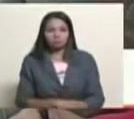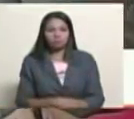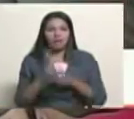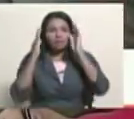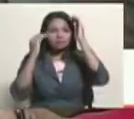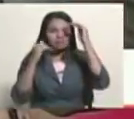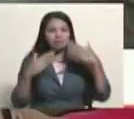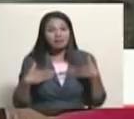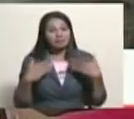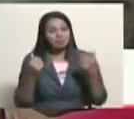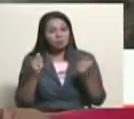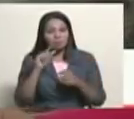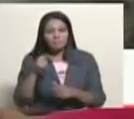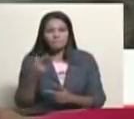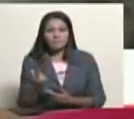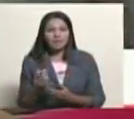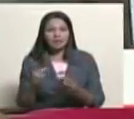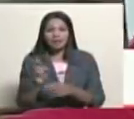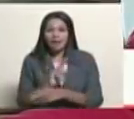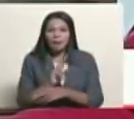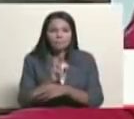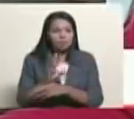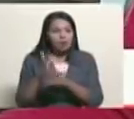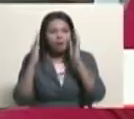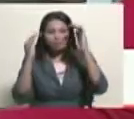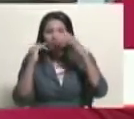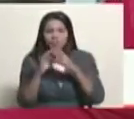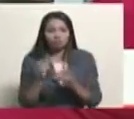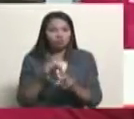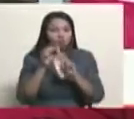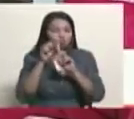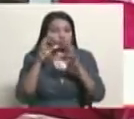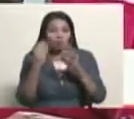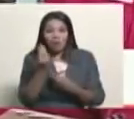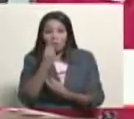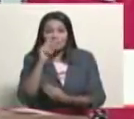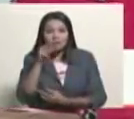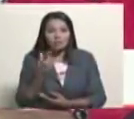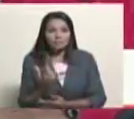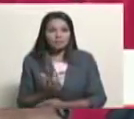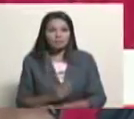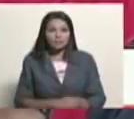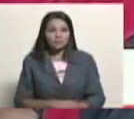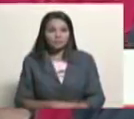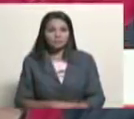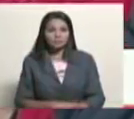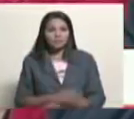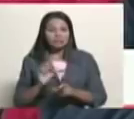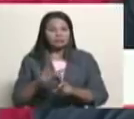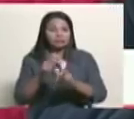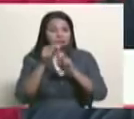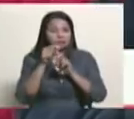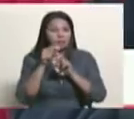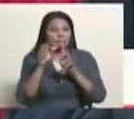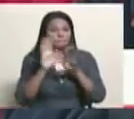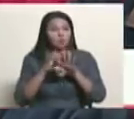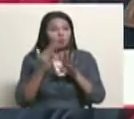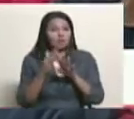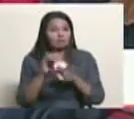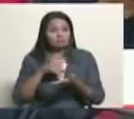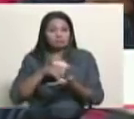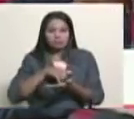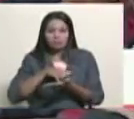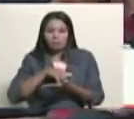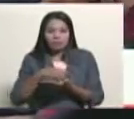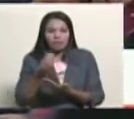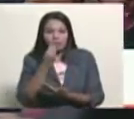Atender la salud. Inmediatamente atender de manera especial la alimentación. de manera especial, porque había déficit